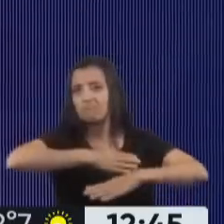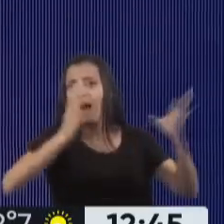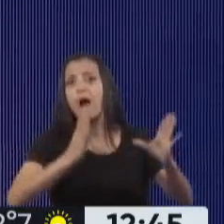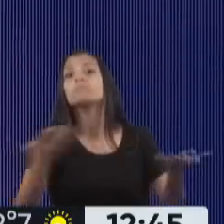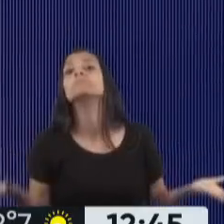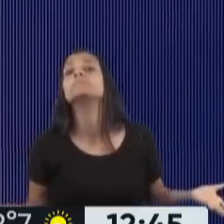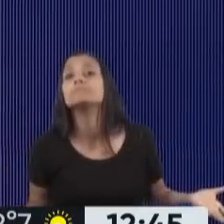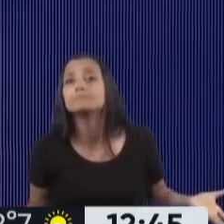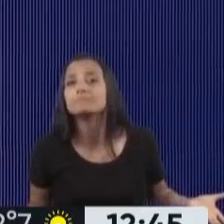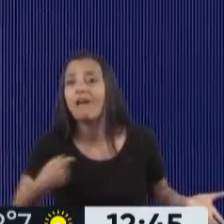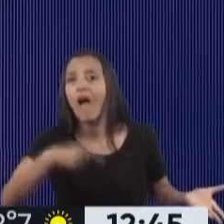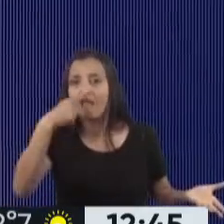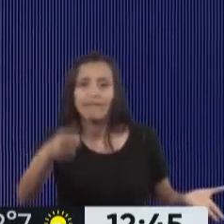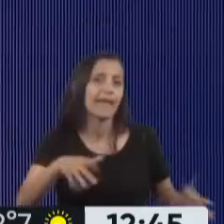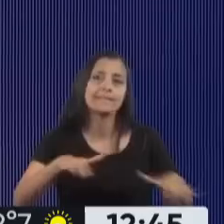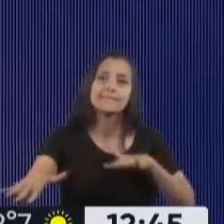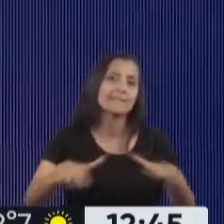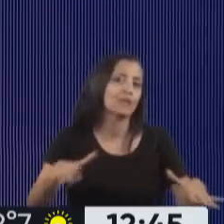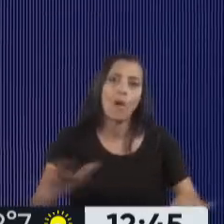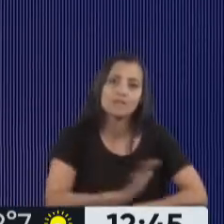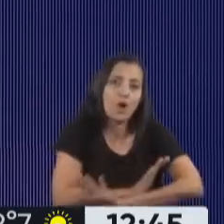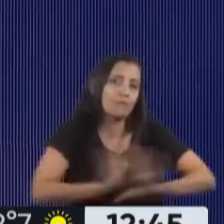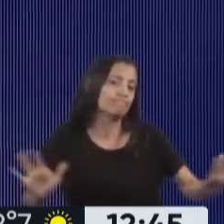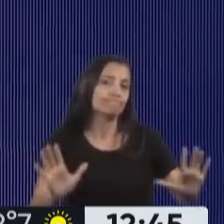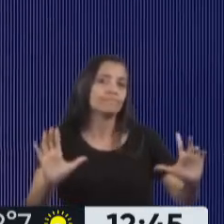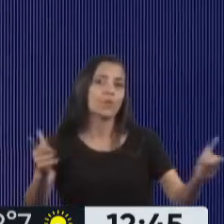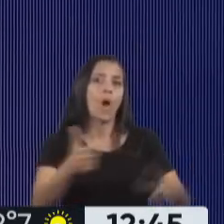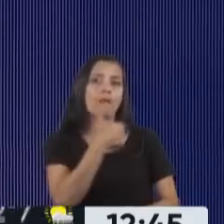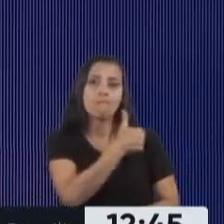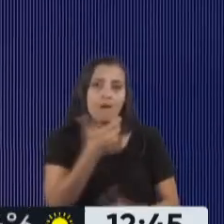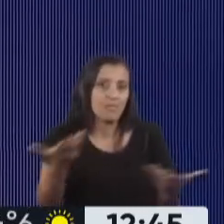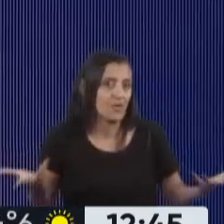estaríamos hablando de una situación absolutamente distinta.